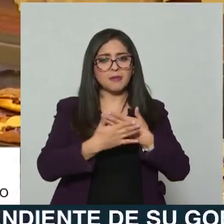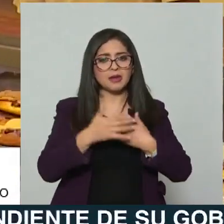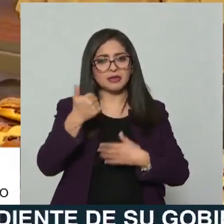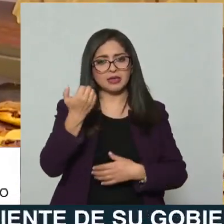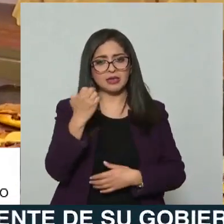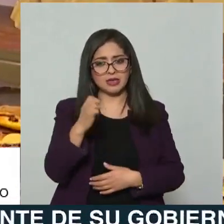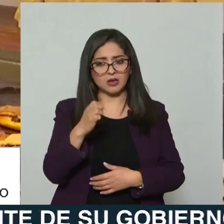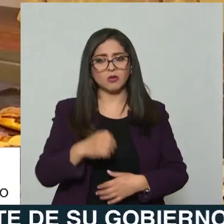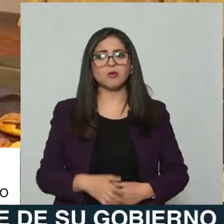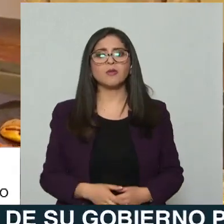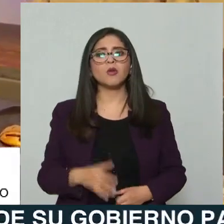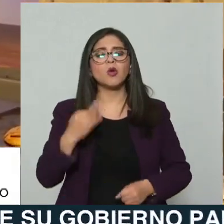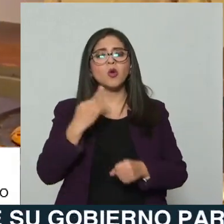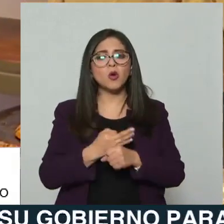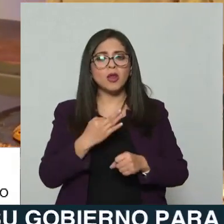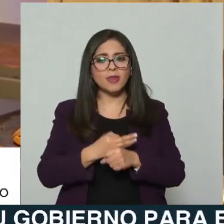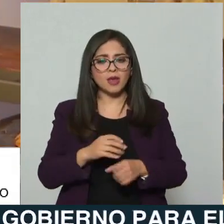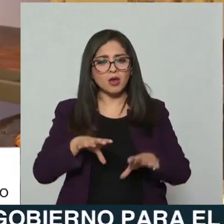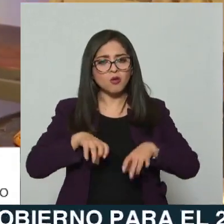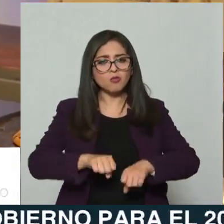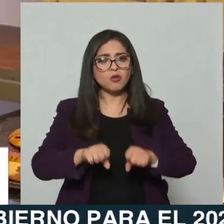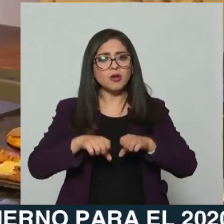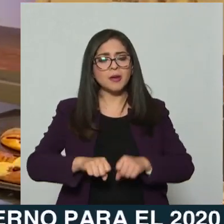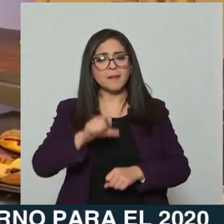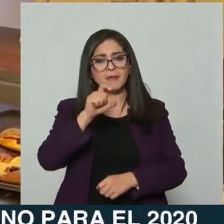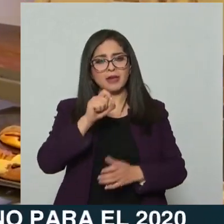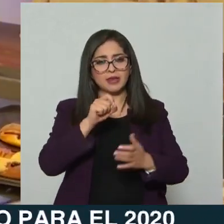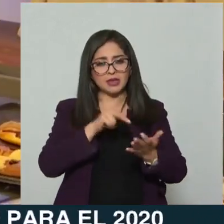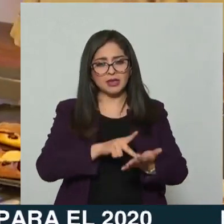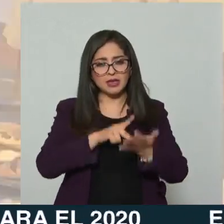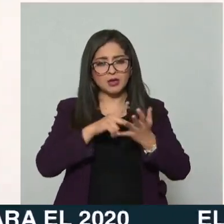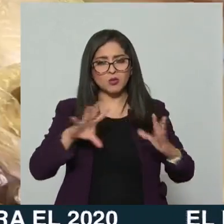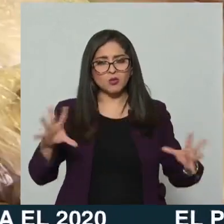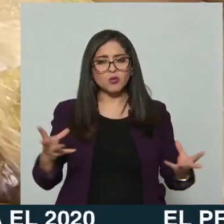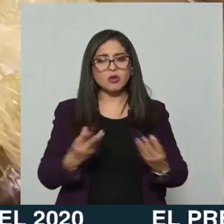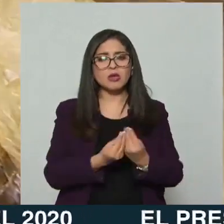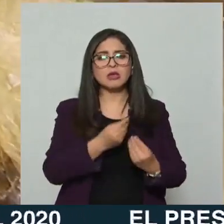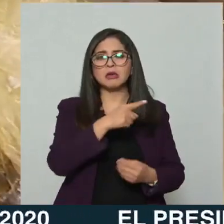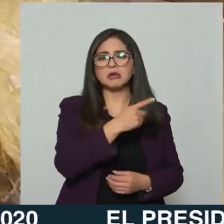de 20 kilos que aproximadamente me salen de 50 a 60 piezas roscas.